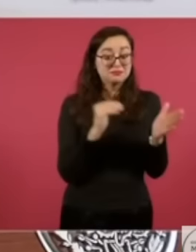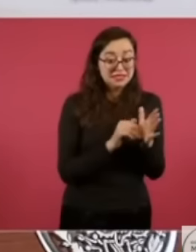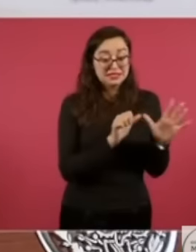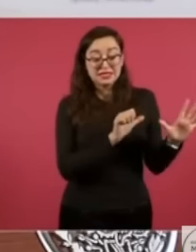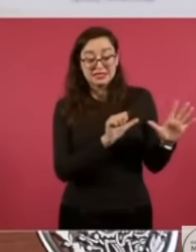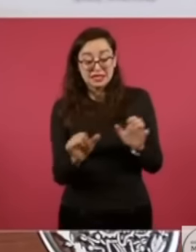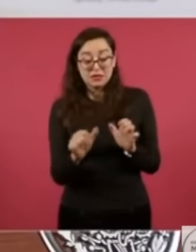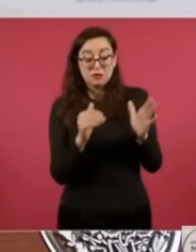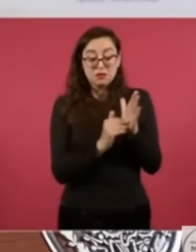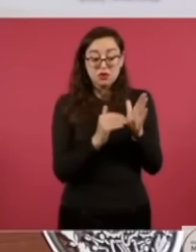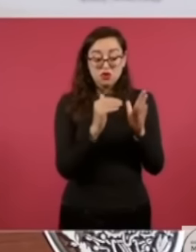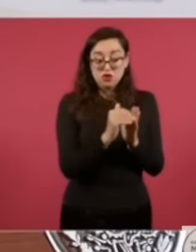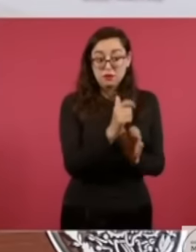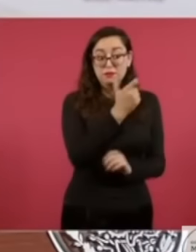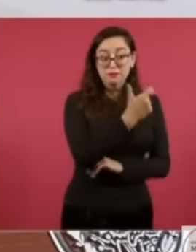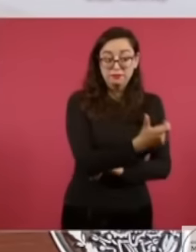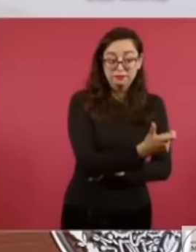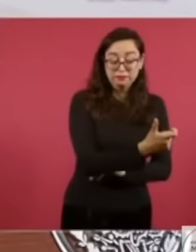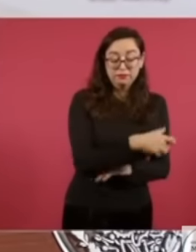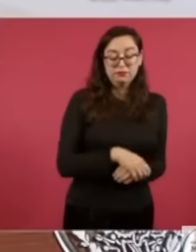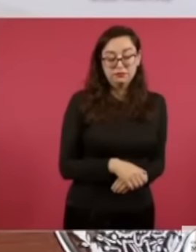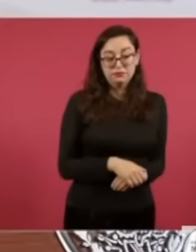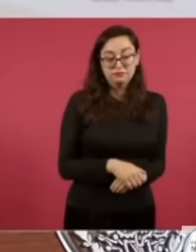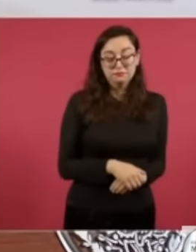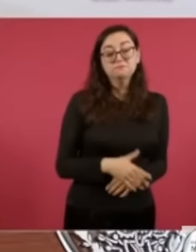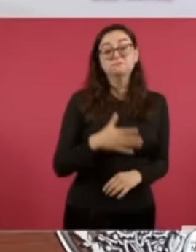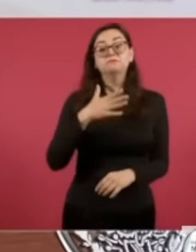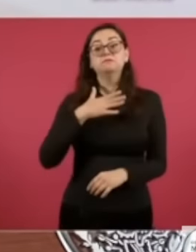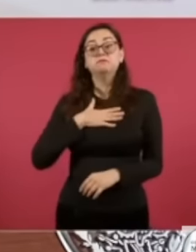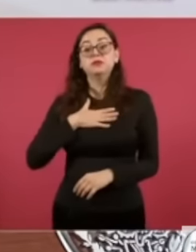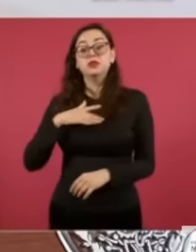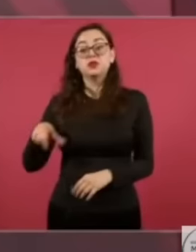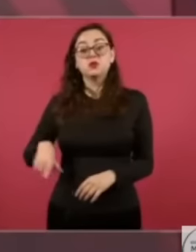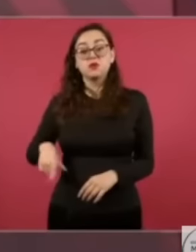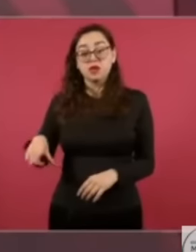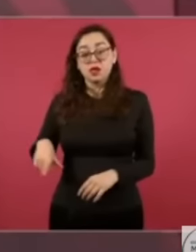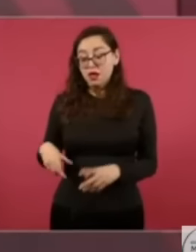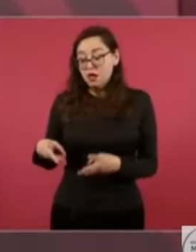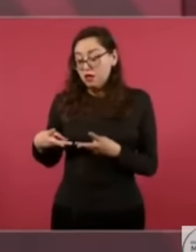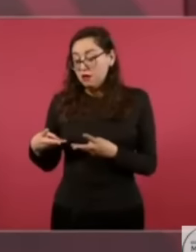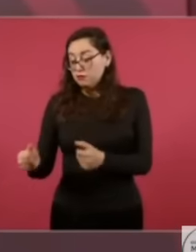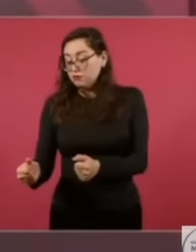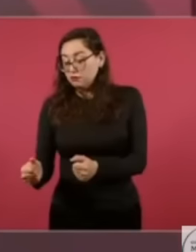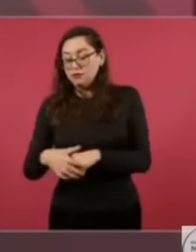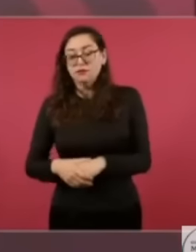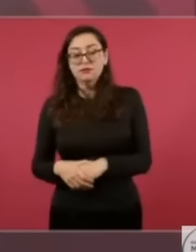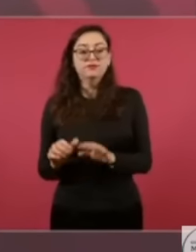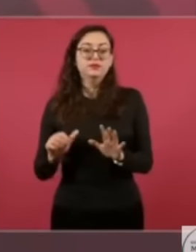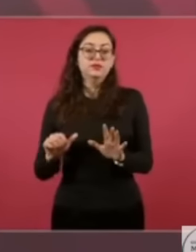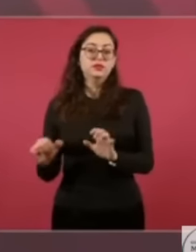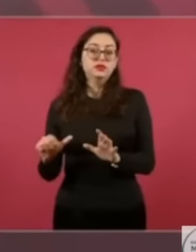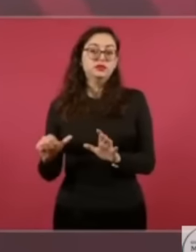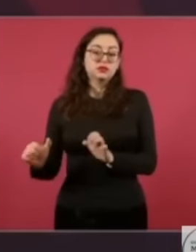3,600 millones. El año pasado ejercimos 600 millones,